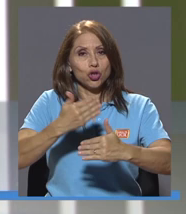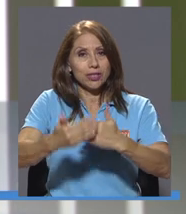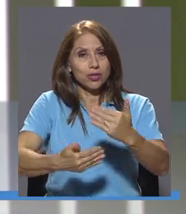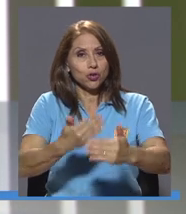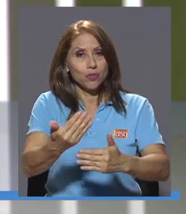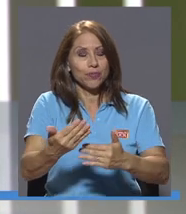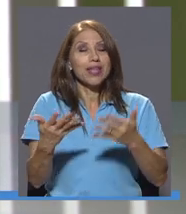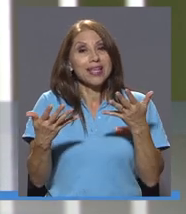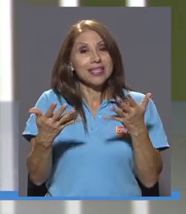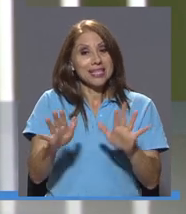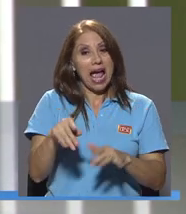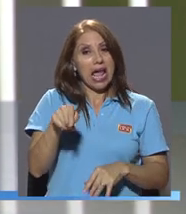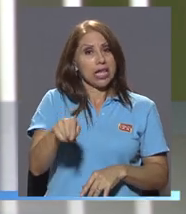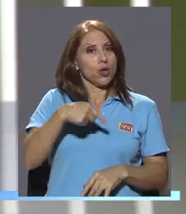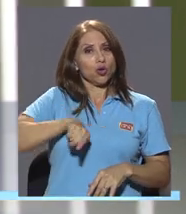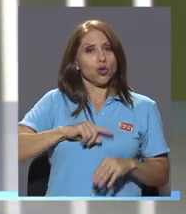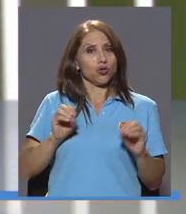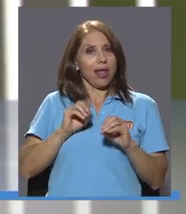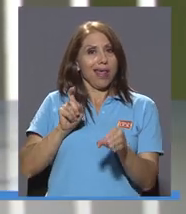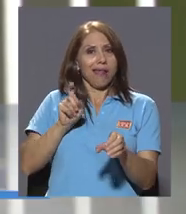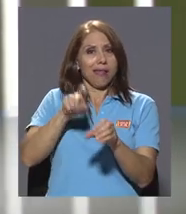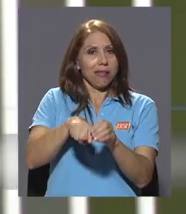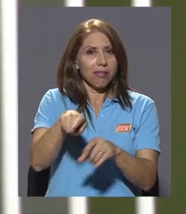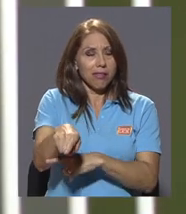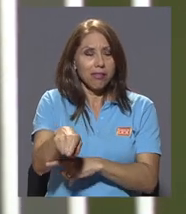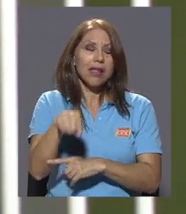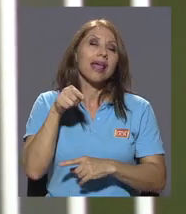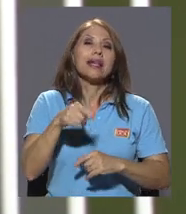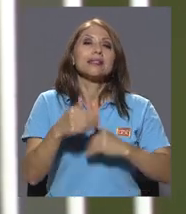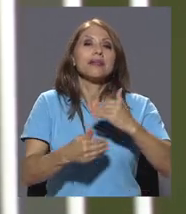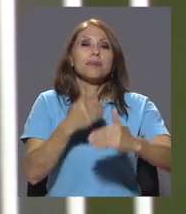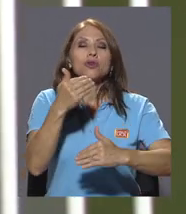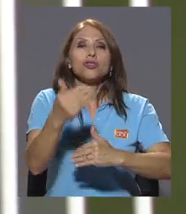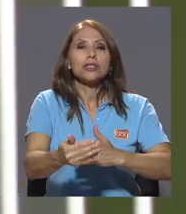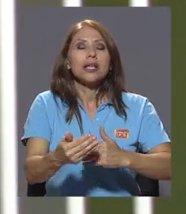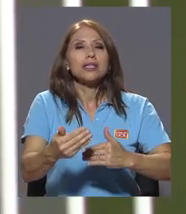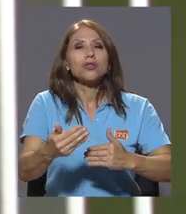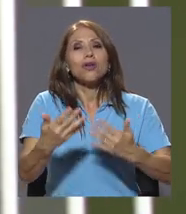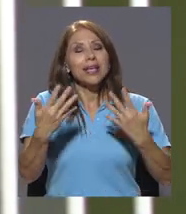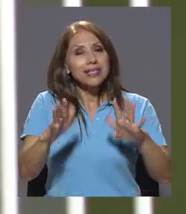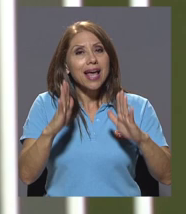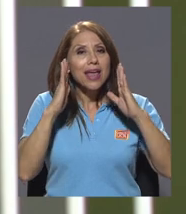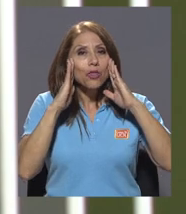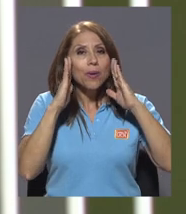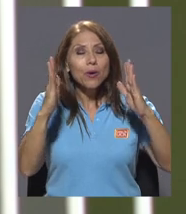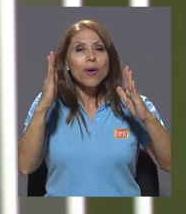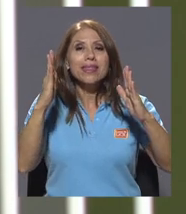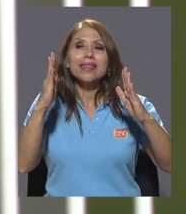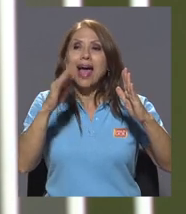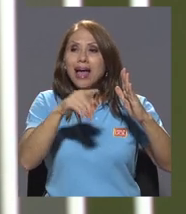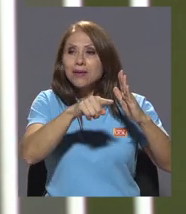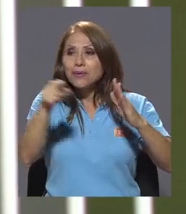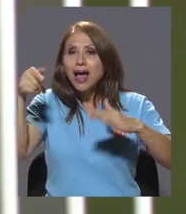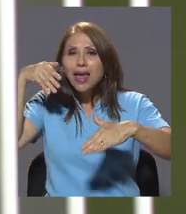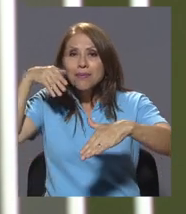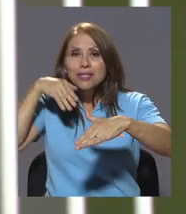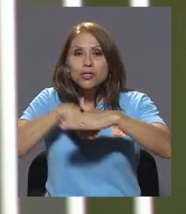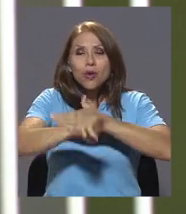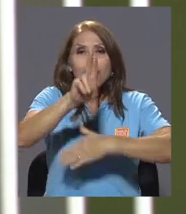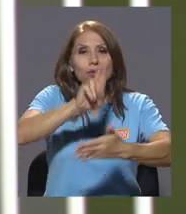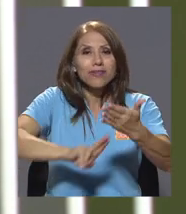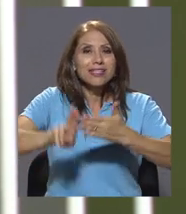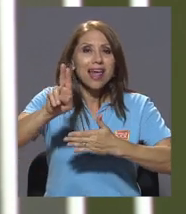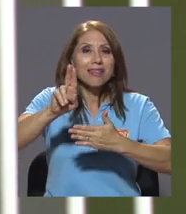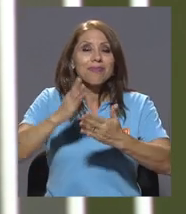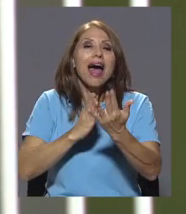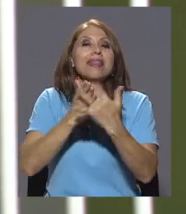ya no tenemos injerencia, que es el proceso que toma en cuenta la admisión a la universidad, que es a través de los cupos de las carreras.